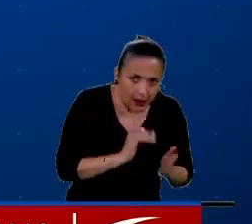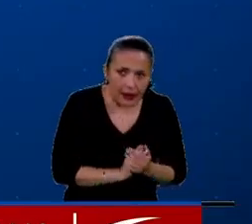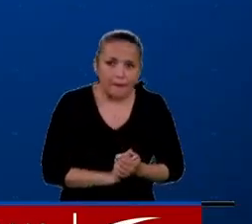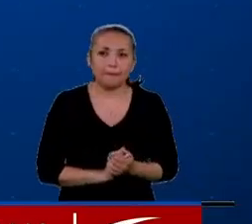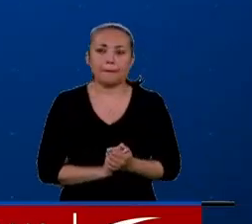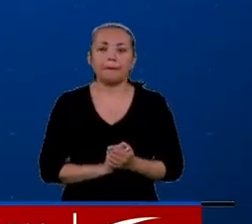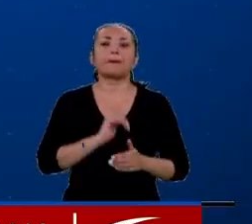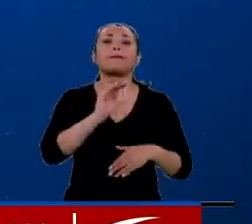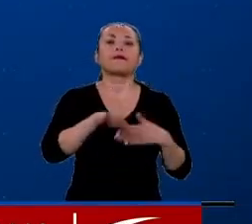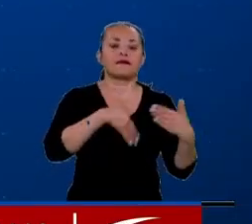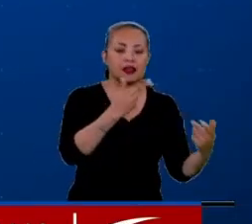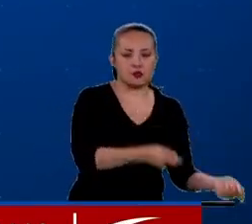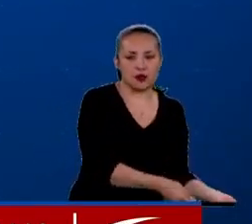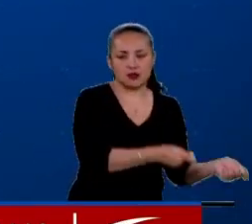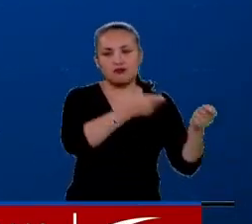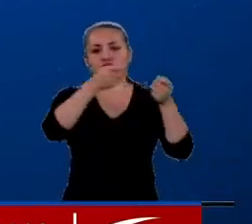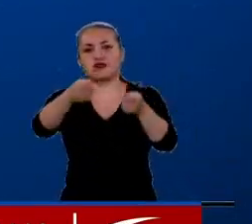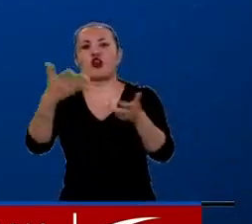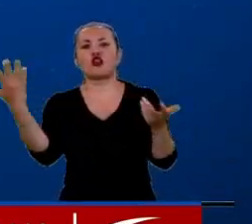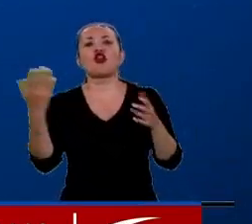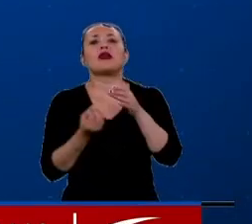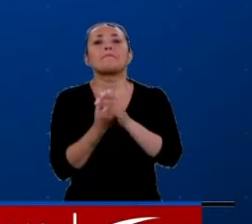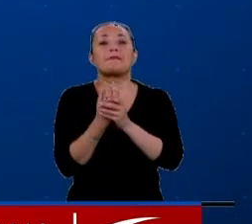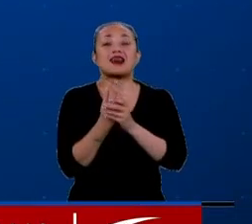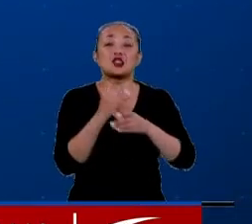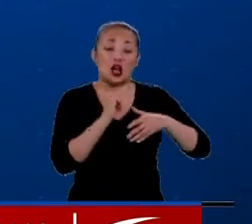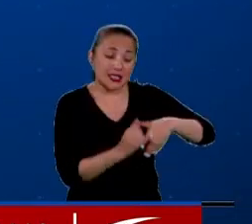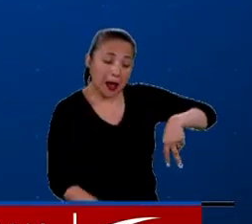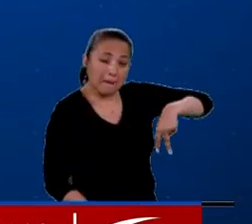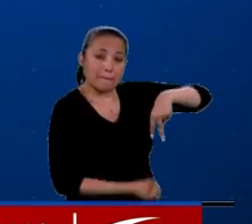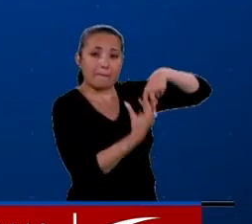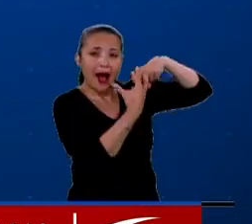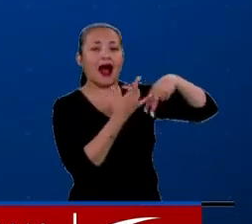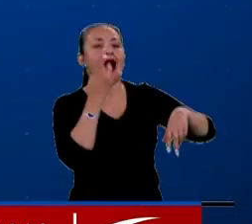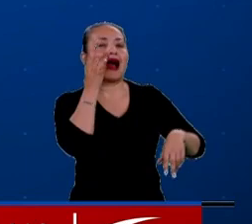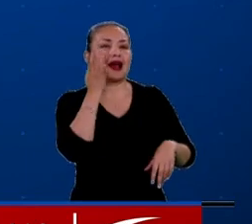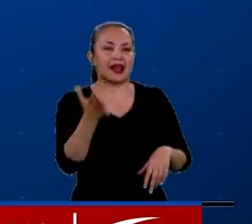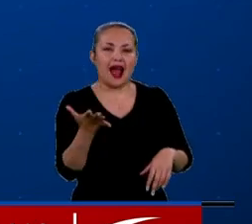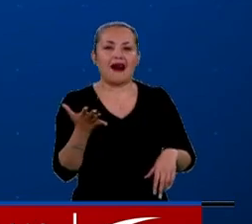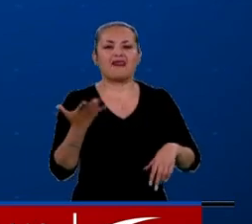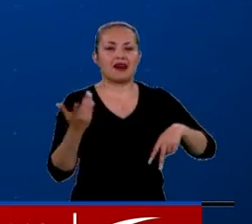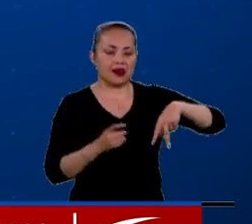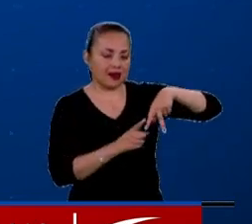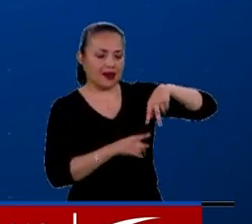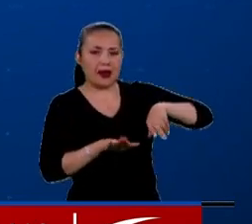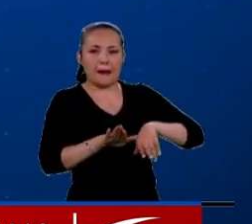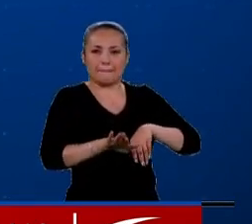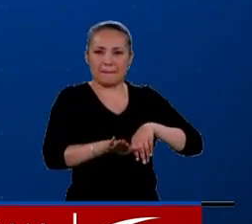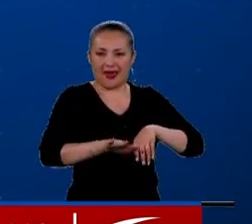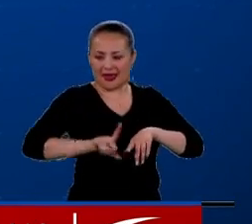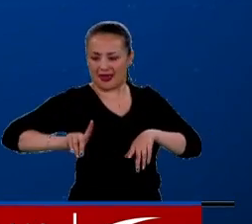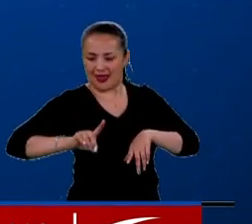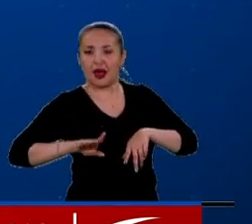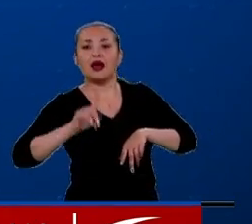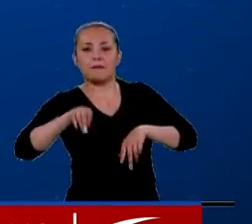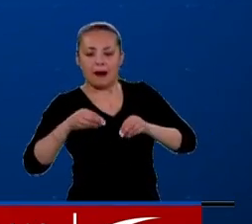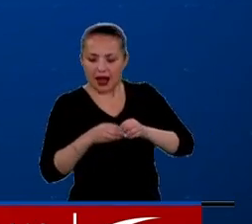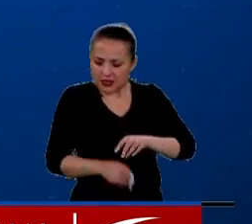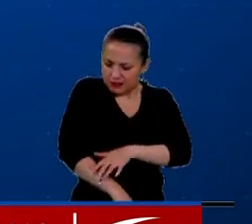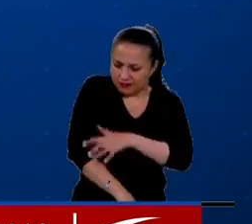Minutos después fue trasladado hasta Pasto. El artefacto explosivo le ocasionó graves heridas en su pie derecho, así como en otras